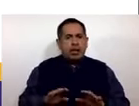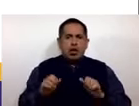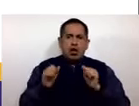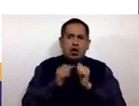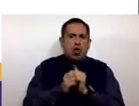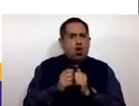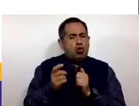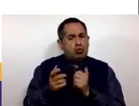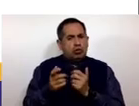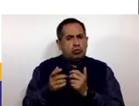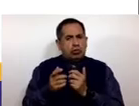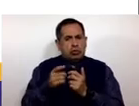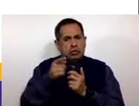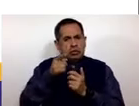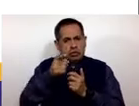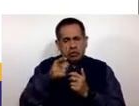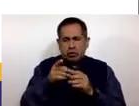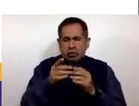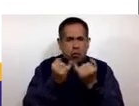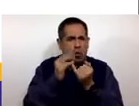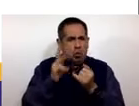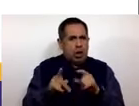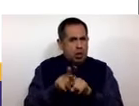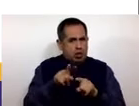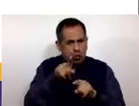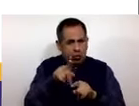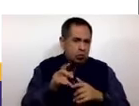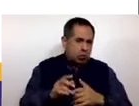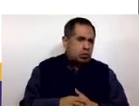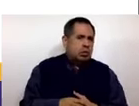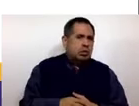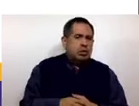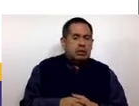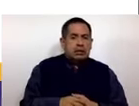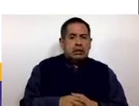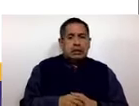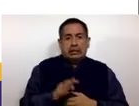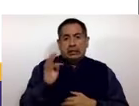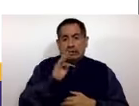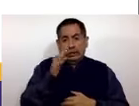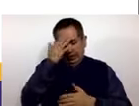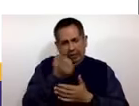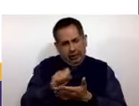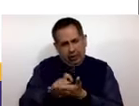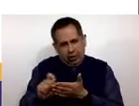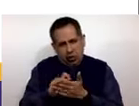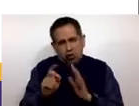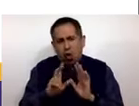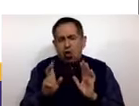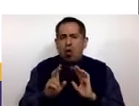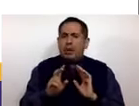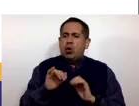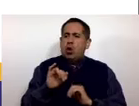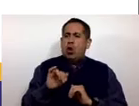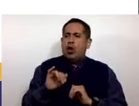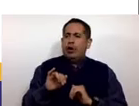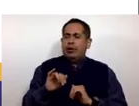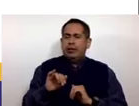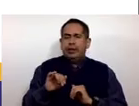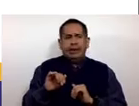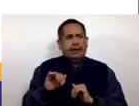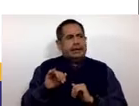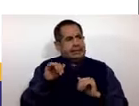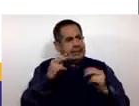ensayo como el tuyo, y no tendríamos toda tu habilidad de escritora, pero sí tratar de hacer